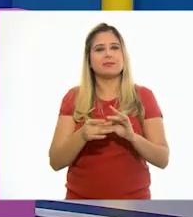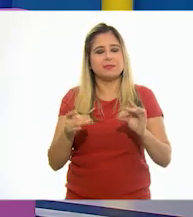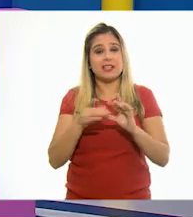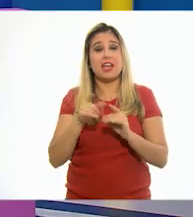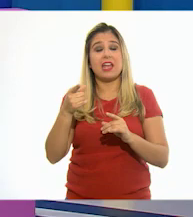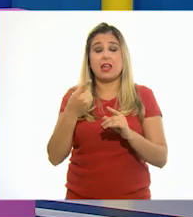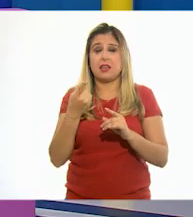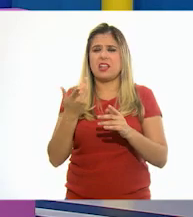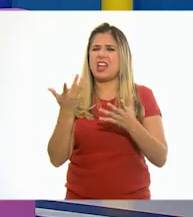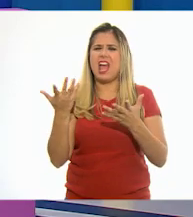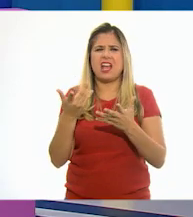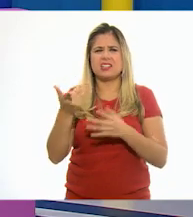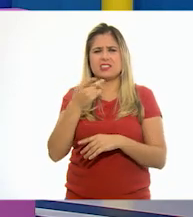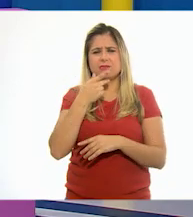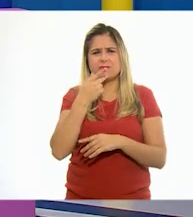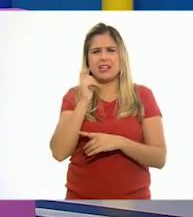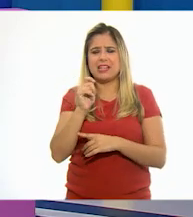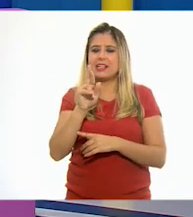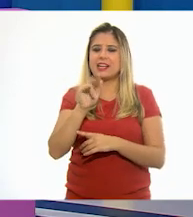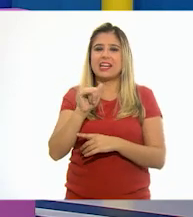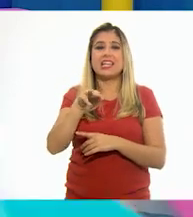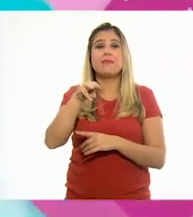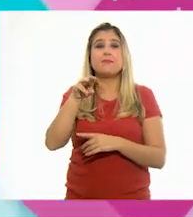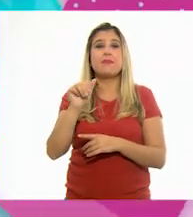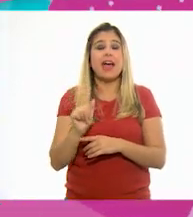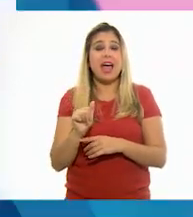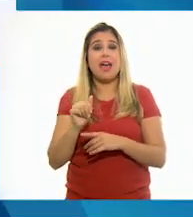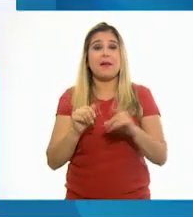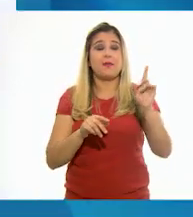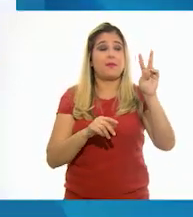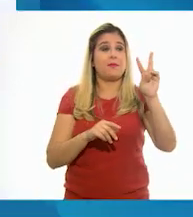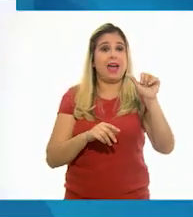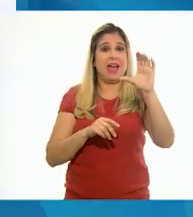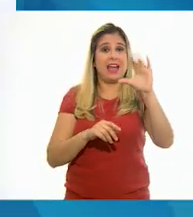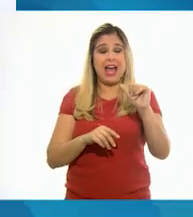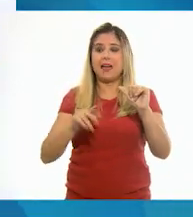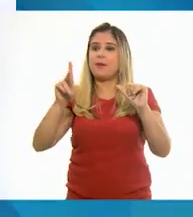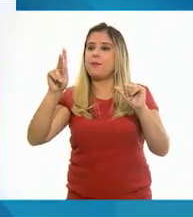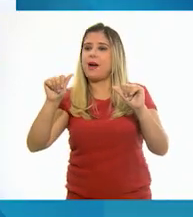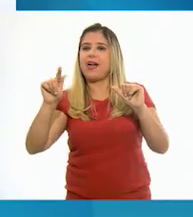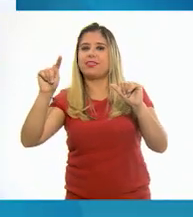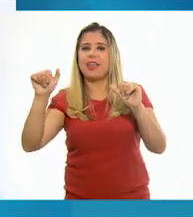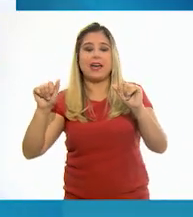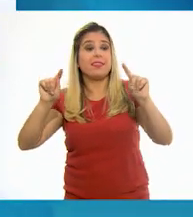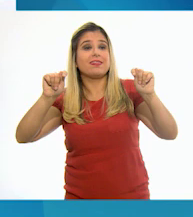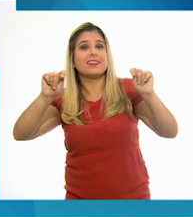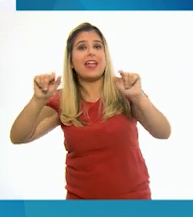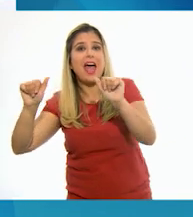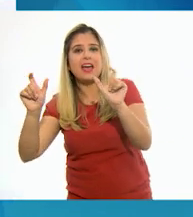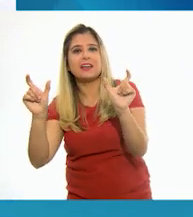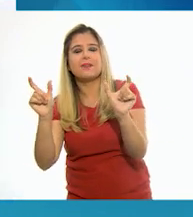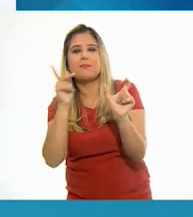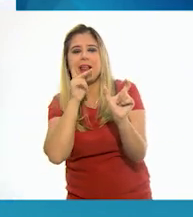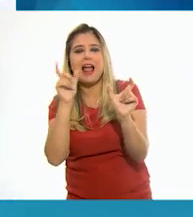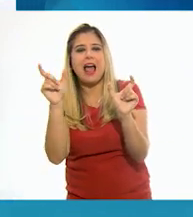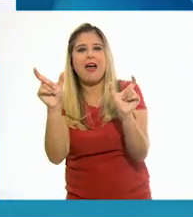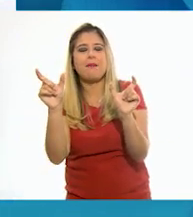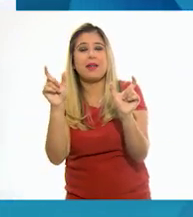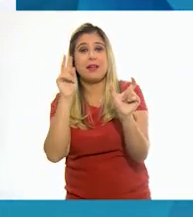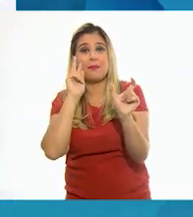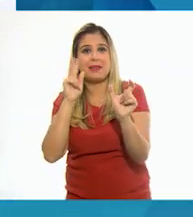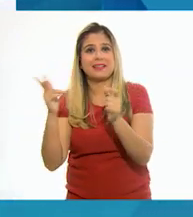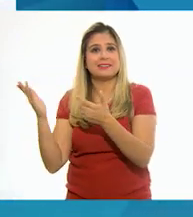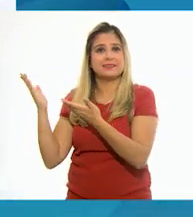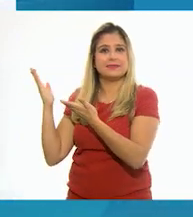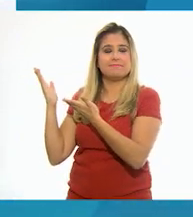que se empleó en esta referencia fue la rima, porque vaca rima con pata. Así es, Juan Carlos. Aquí se ve